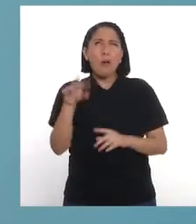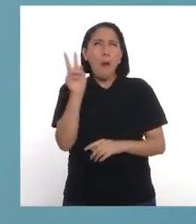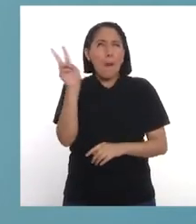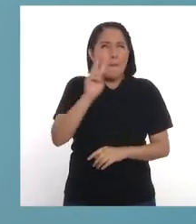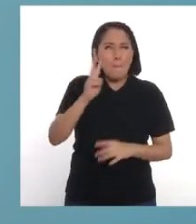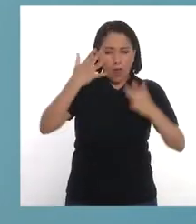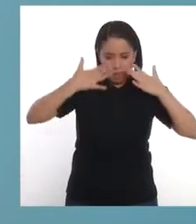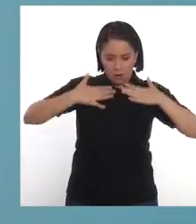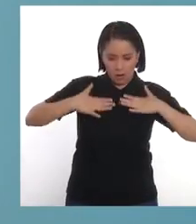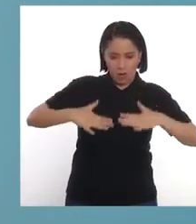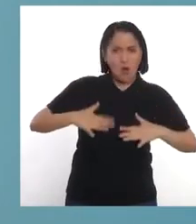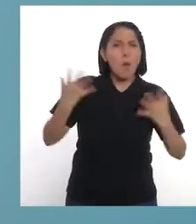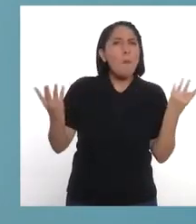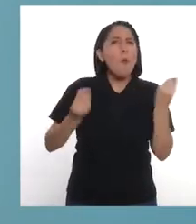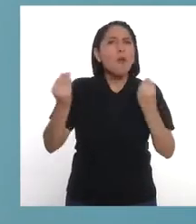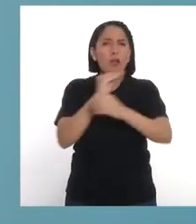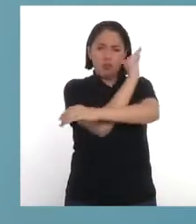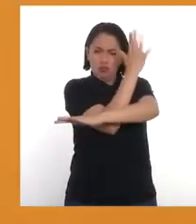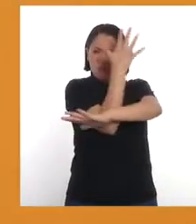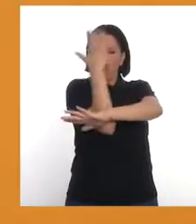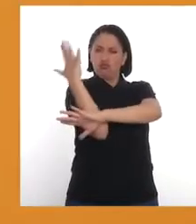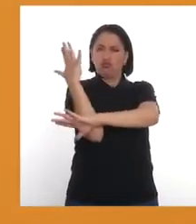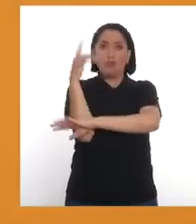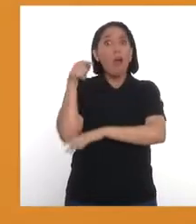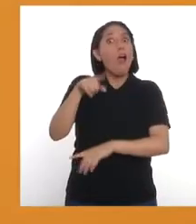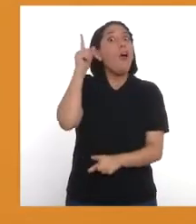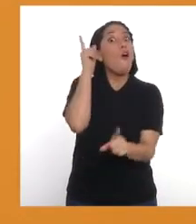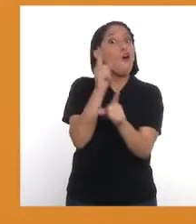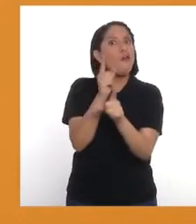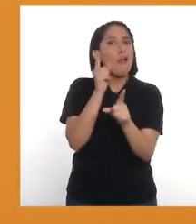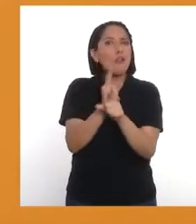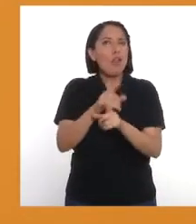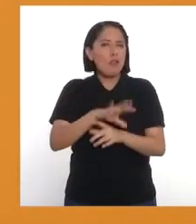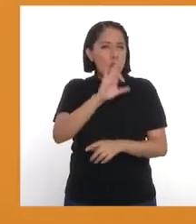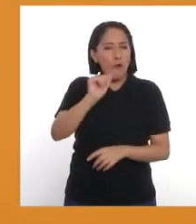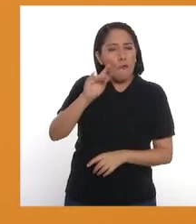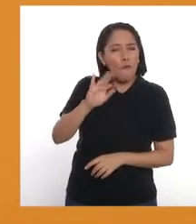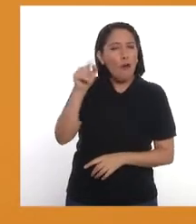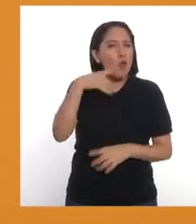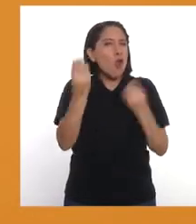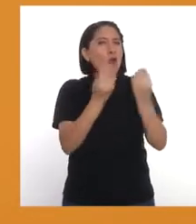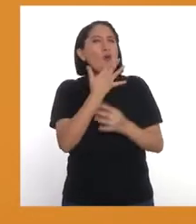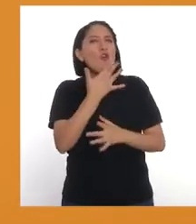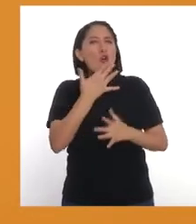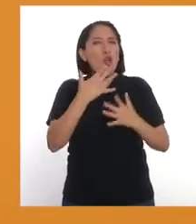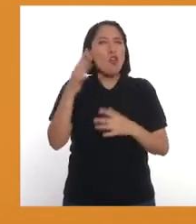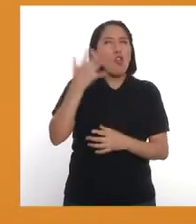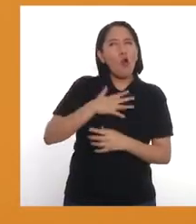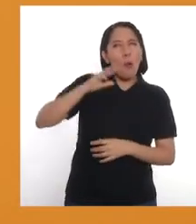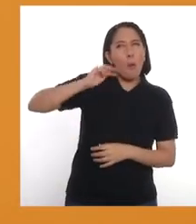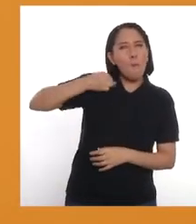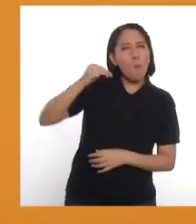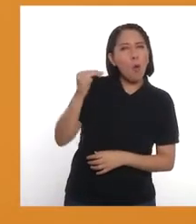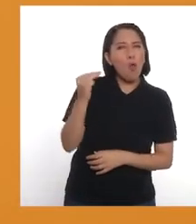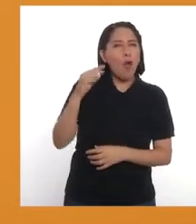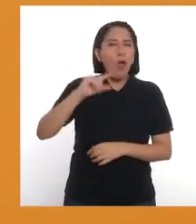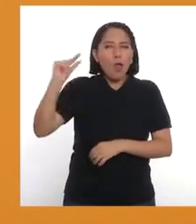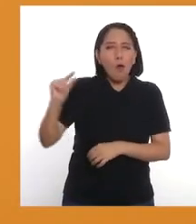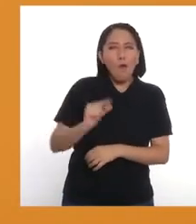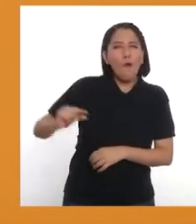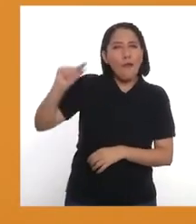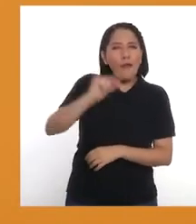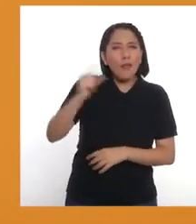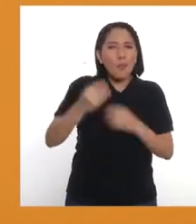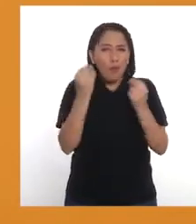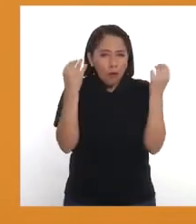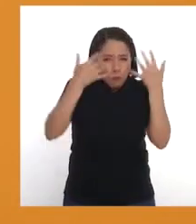en su ropa porque viene del Amazonas. Es verdad. Y a Fabi me la imagino con colores violeta y gris porque así puede